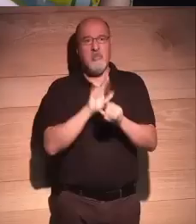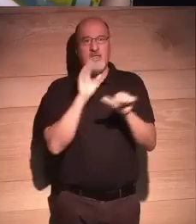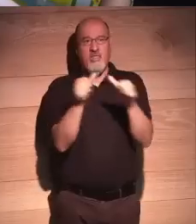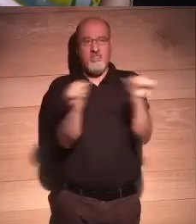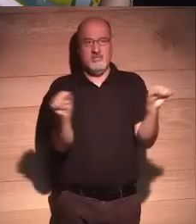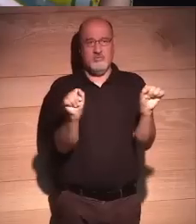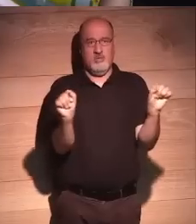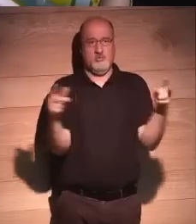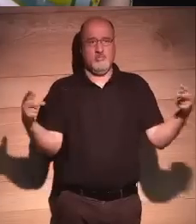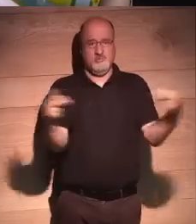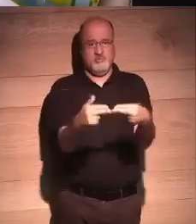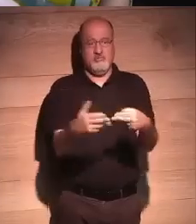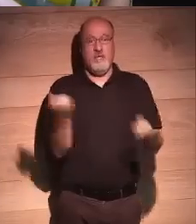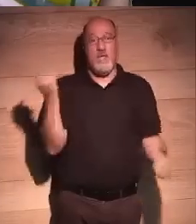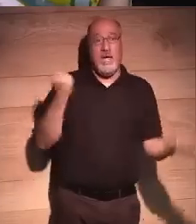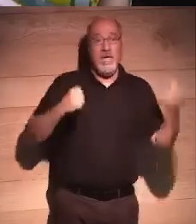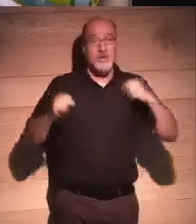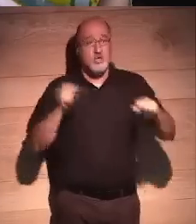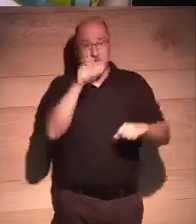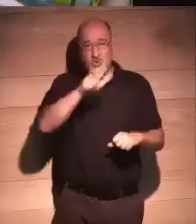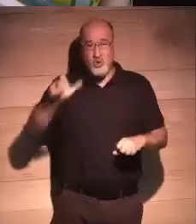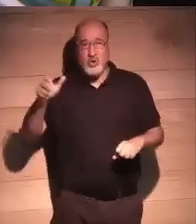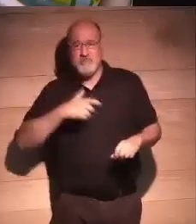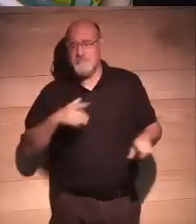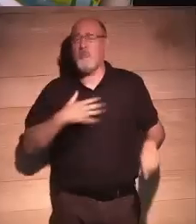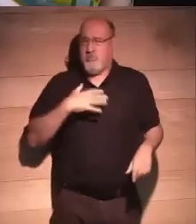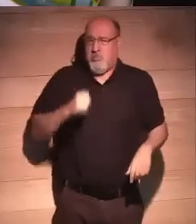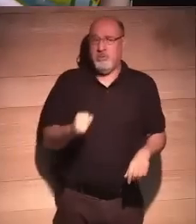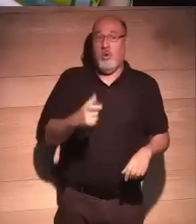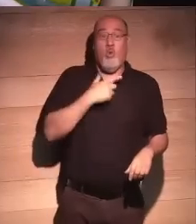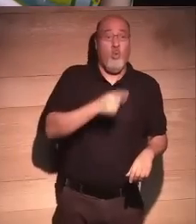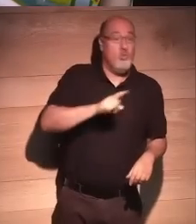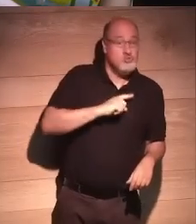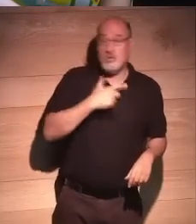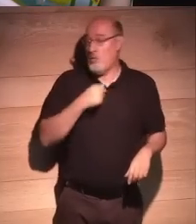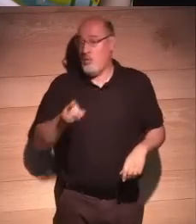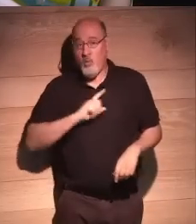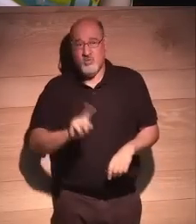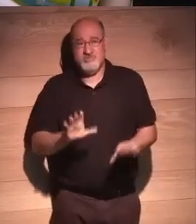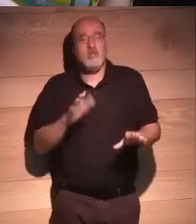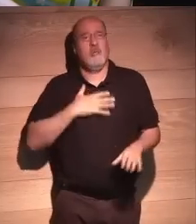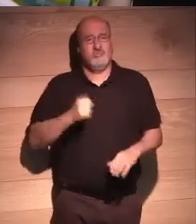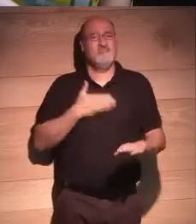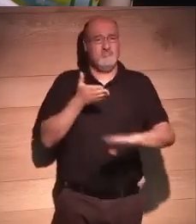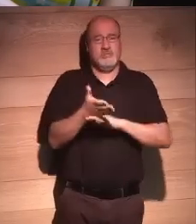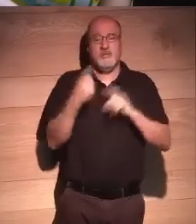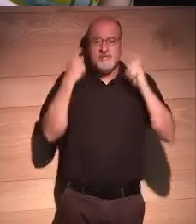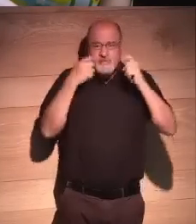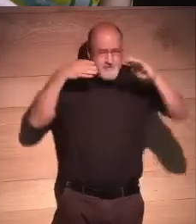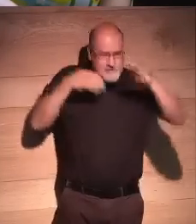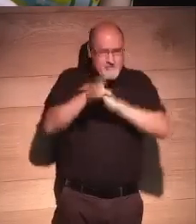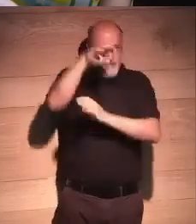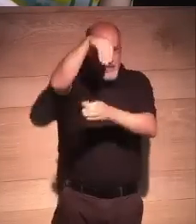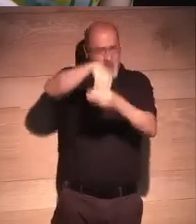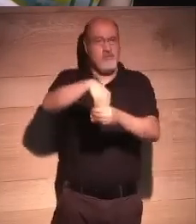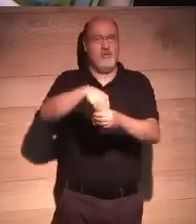debemos, los actores, atrevernos a gustar o no a gustar, pero uno tiene que entrar en el